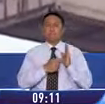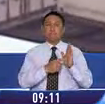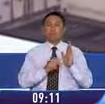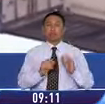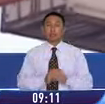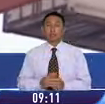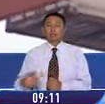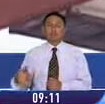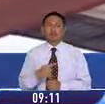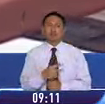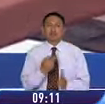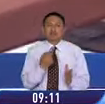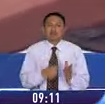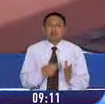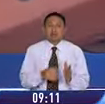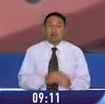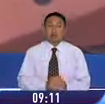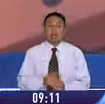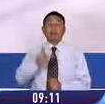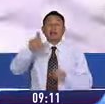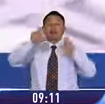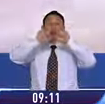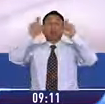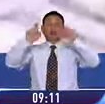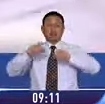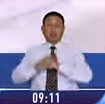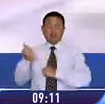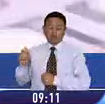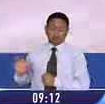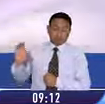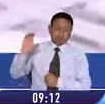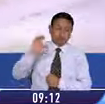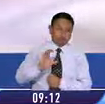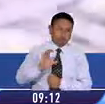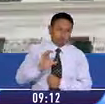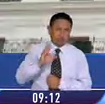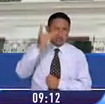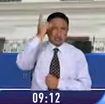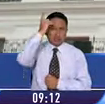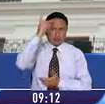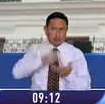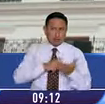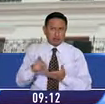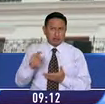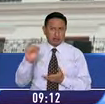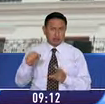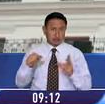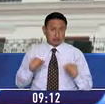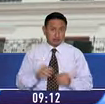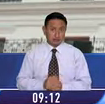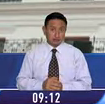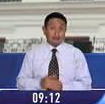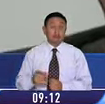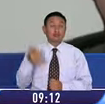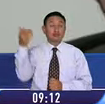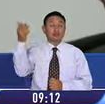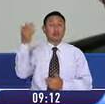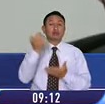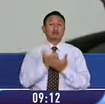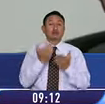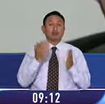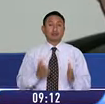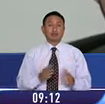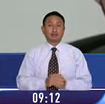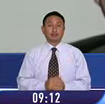la incertidumbre que hay en los inversionistas ante la capacidad de pago de la deuda externa. Así lo menciona el catedrático economista